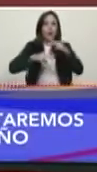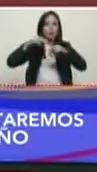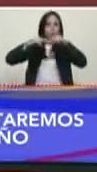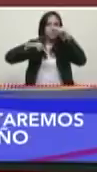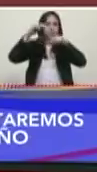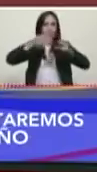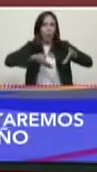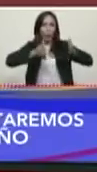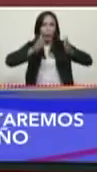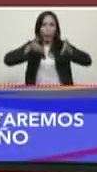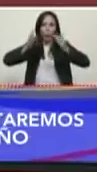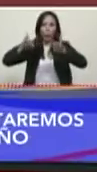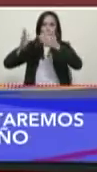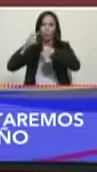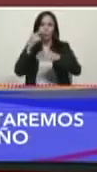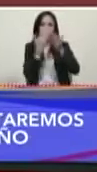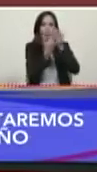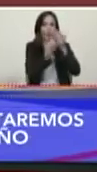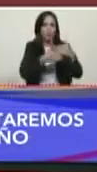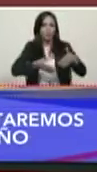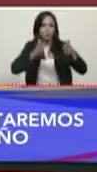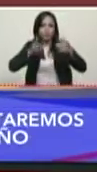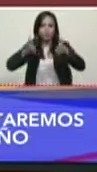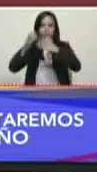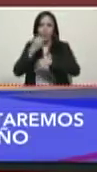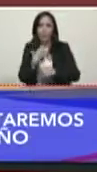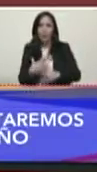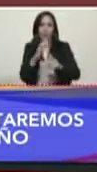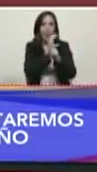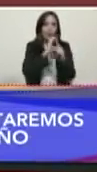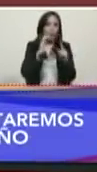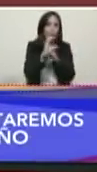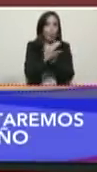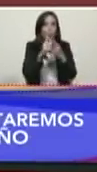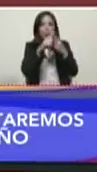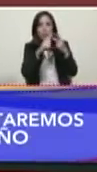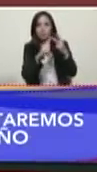en lo físico en lo cultural